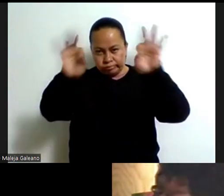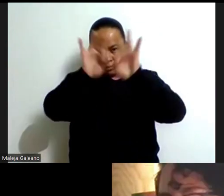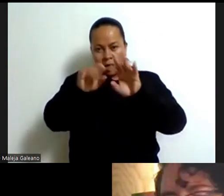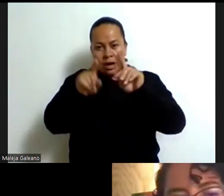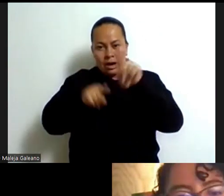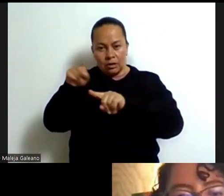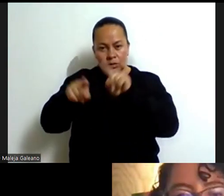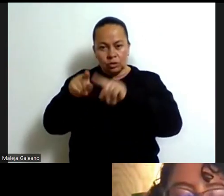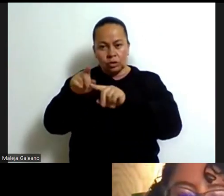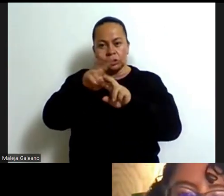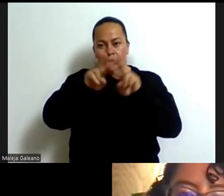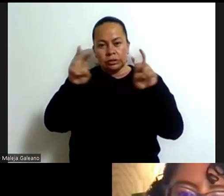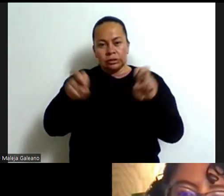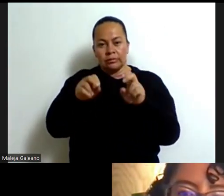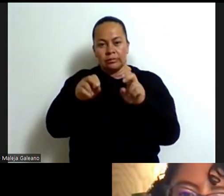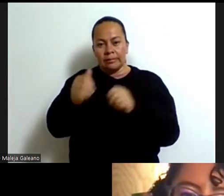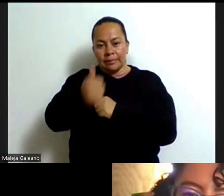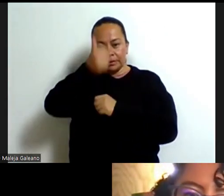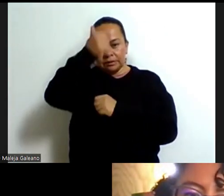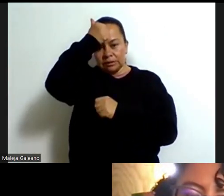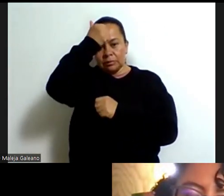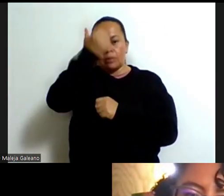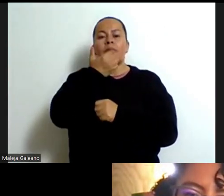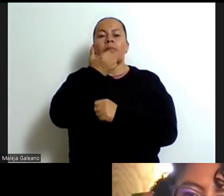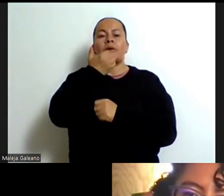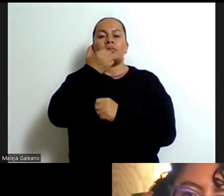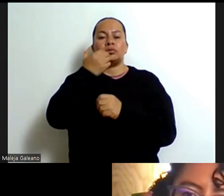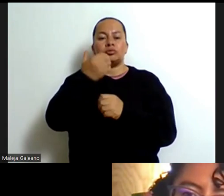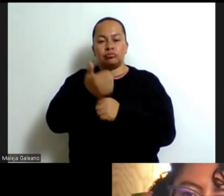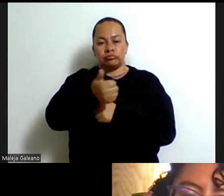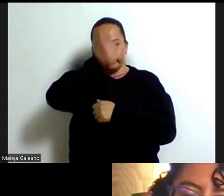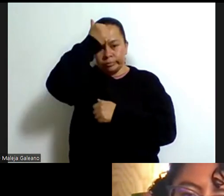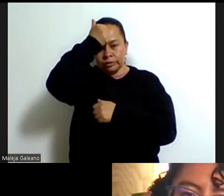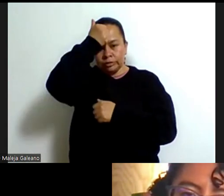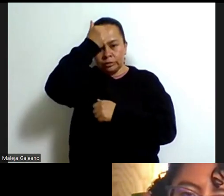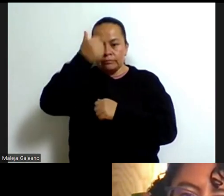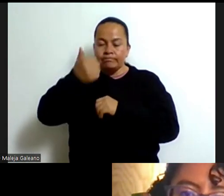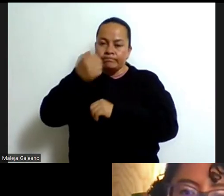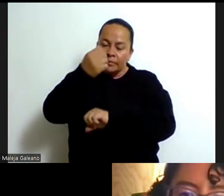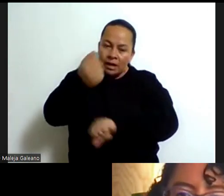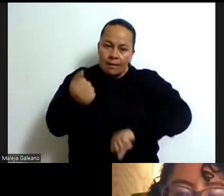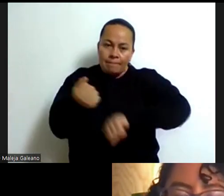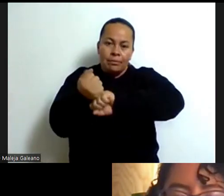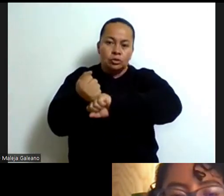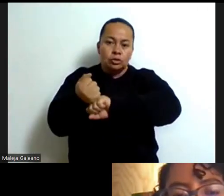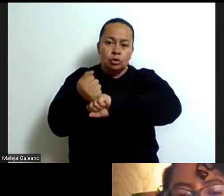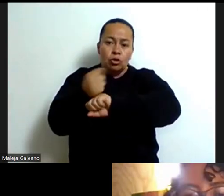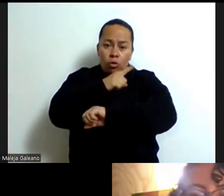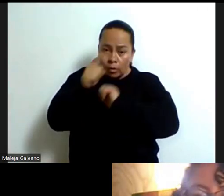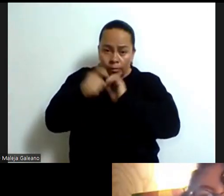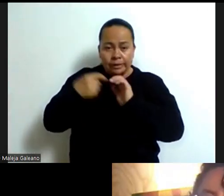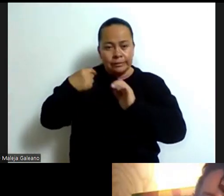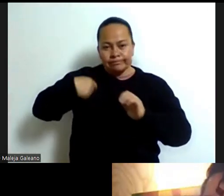temas de los principios por ejemplo el principio de la solidaridad que no es absoluto y no está en cabeza simplemente de las